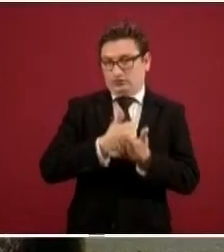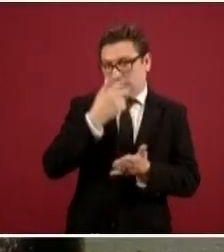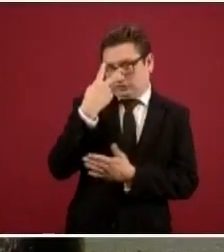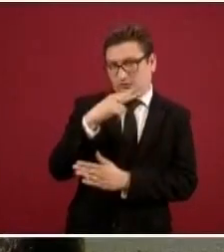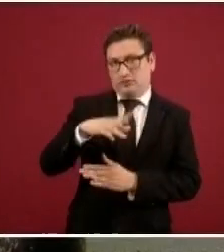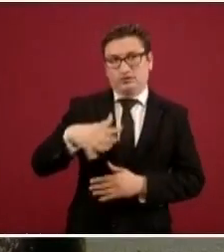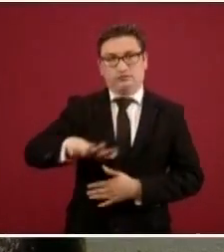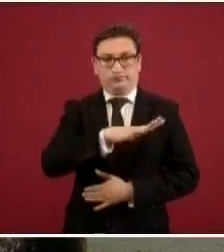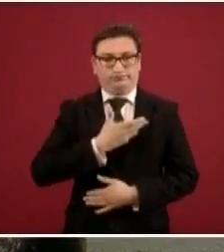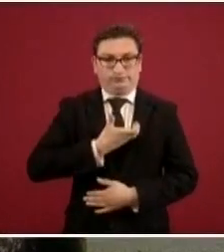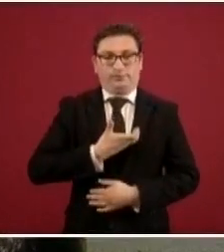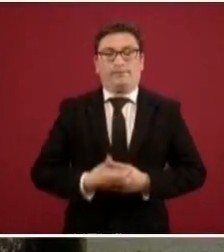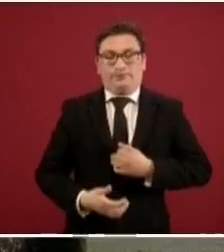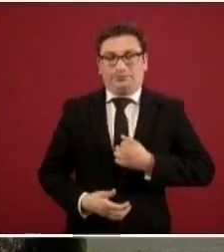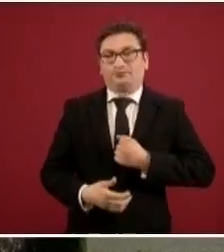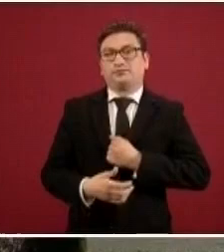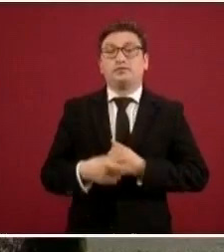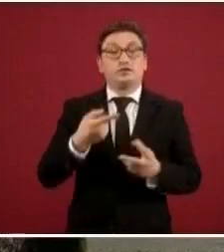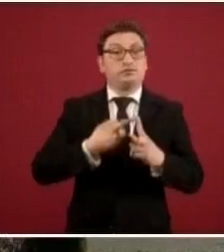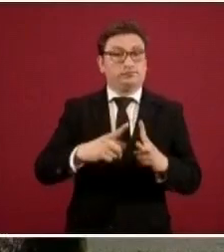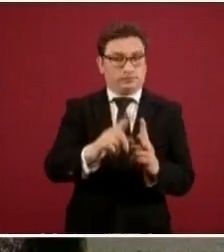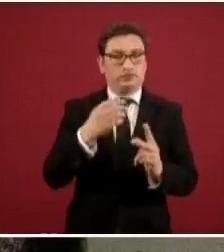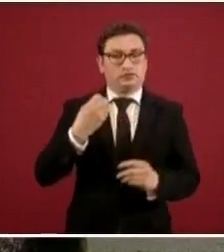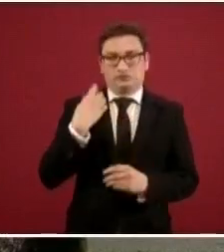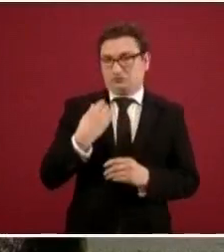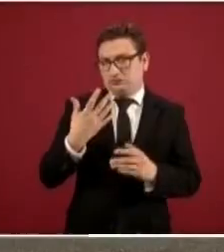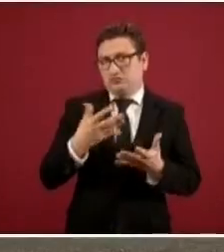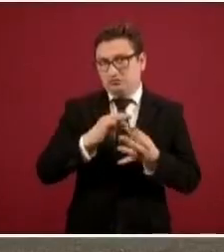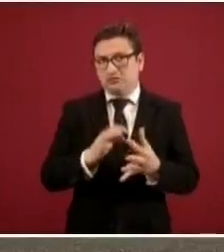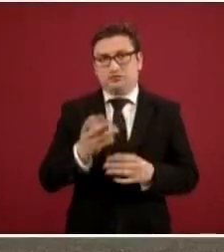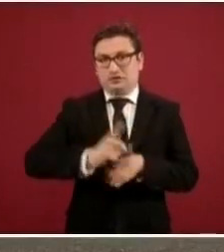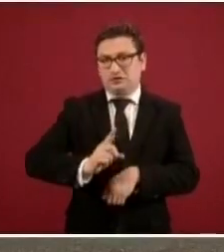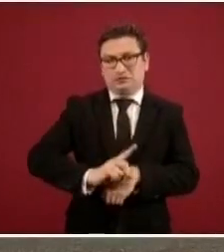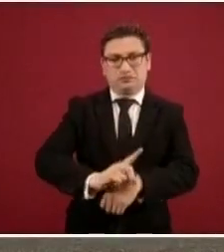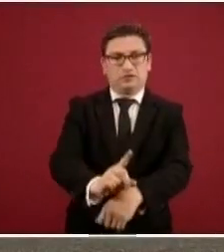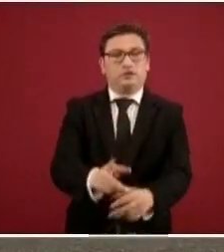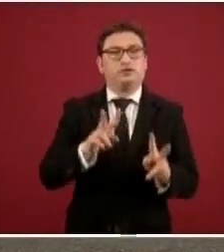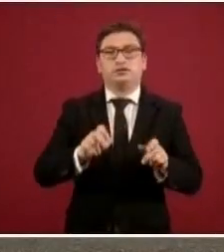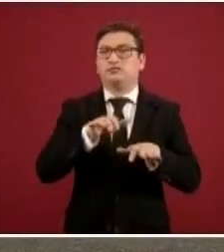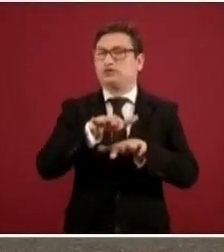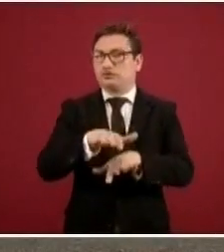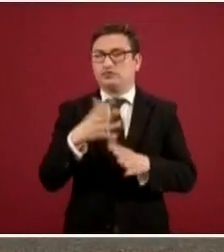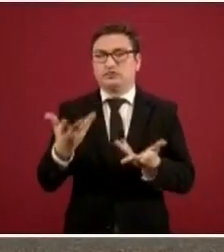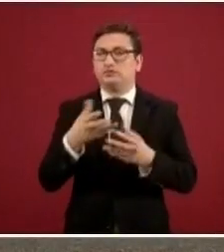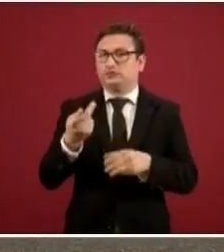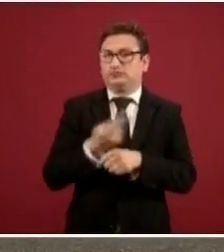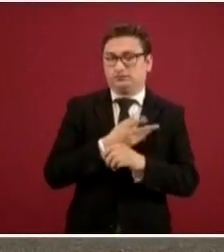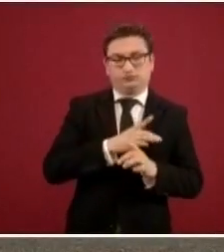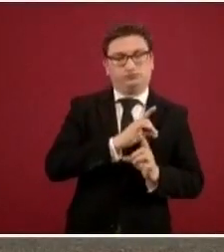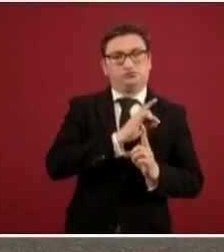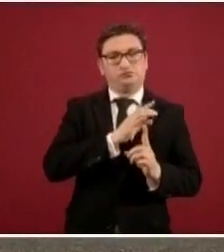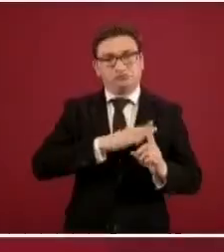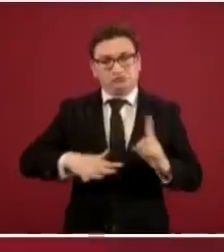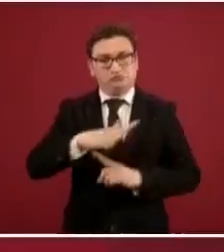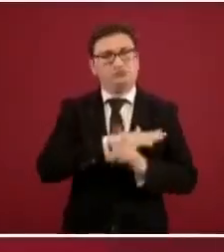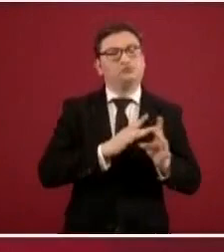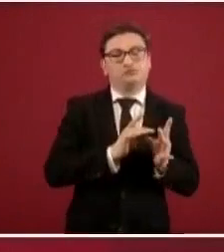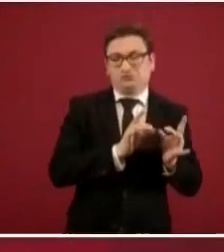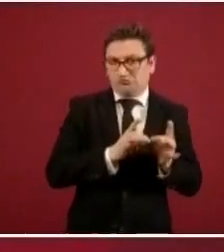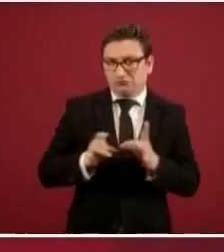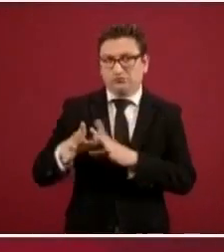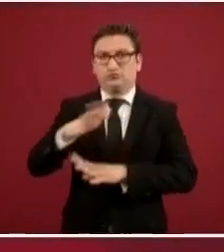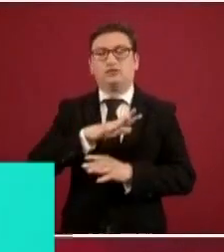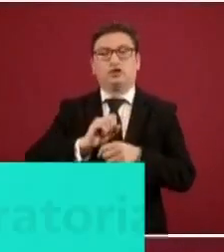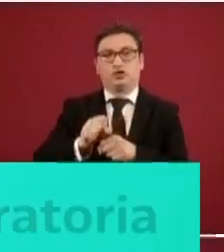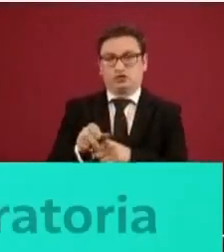con 442 casos más confirmados como positivos en méxico la cifra de pacientes con kobe 19 subió a los 4